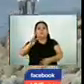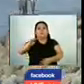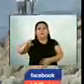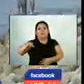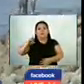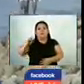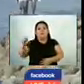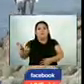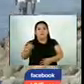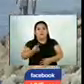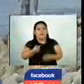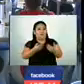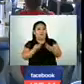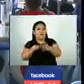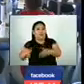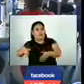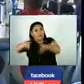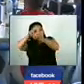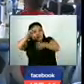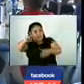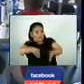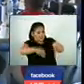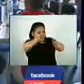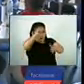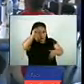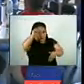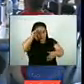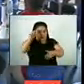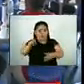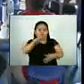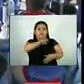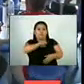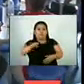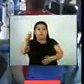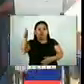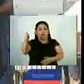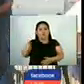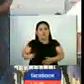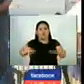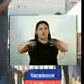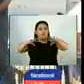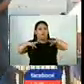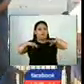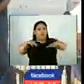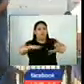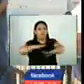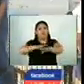personas de diferentes instituciones las que conforman el plan de vacaciones agostinas del Sistema